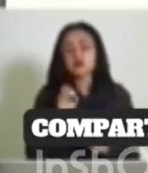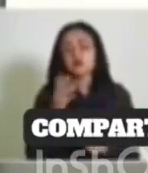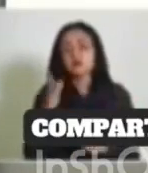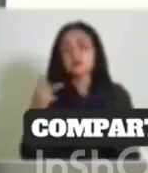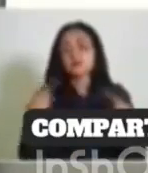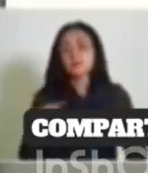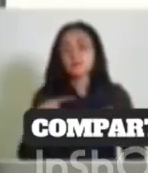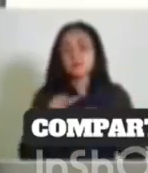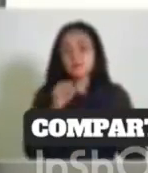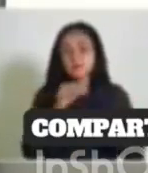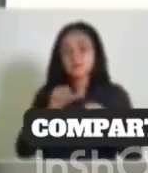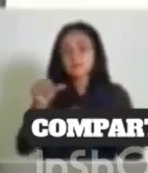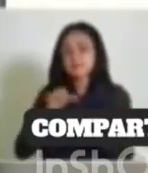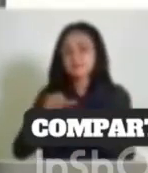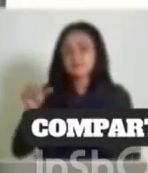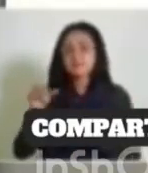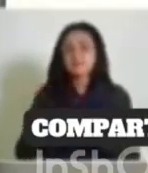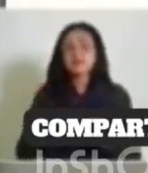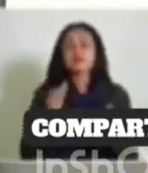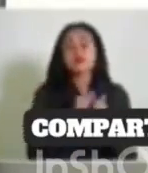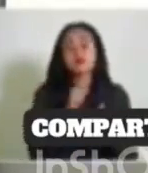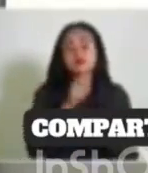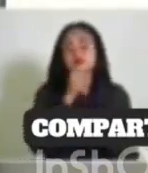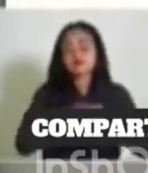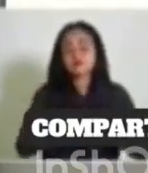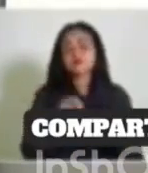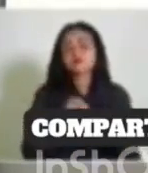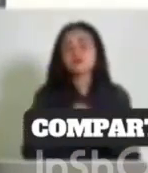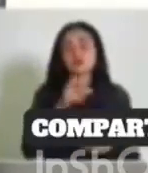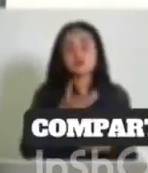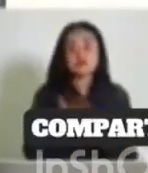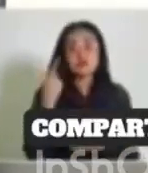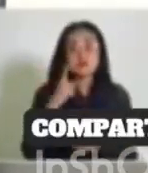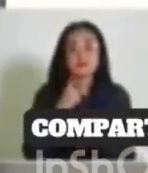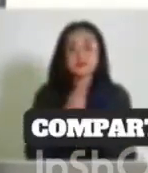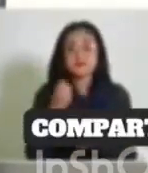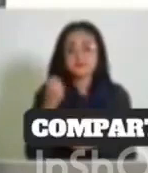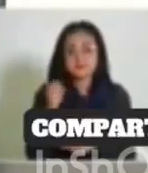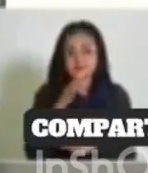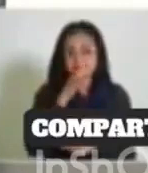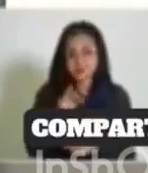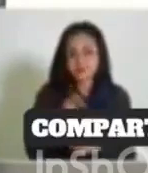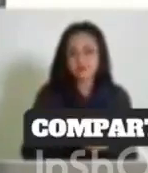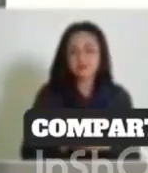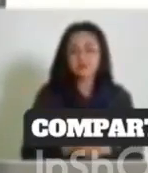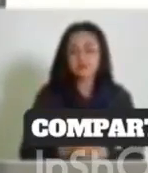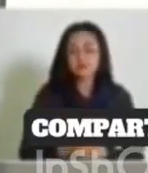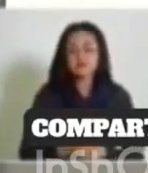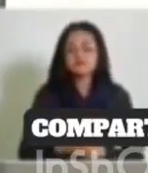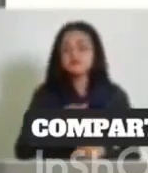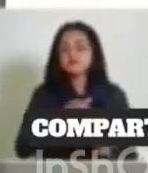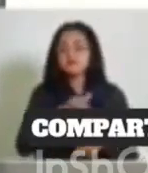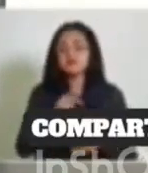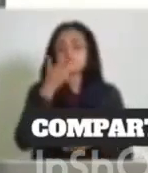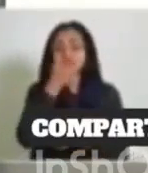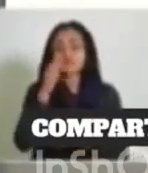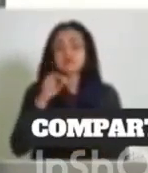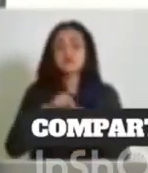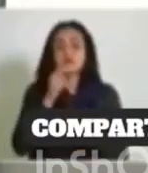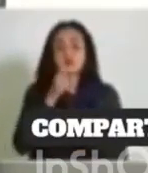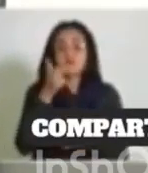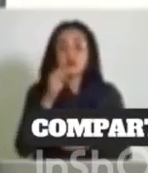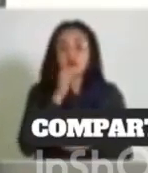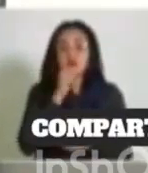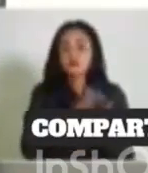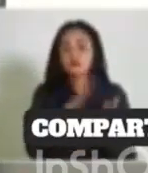10 personas, de acuerdo a lo establecido en el comunicado de prensa del pasado 1 de septiembre. El servicio de restaurantes en hoteles